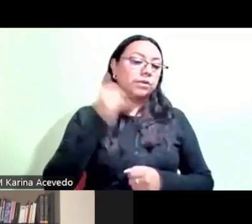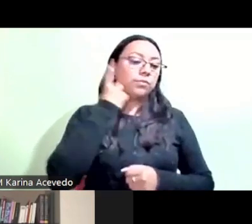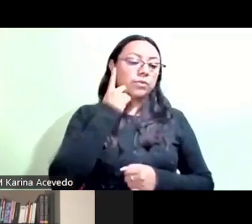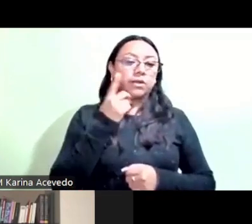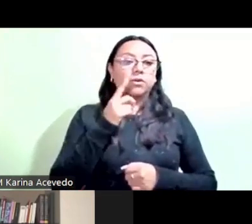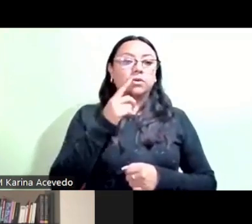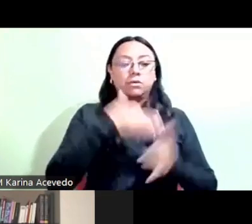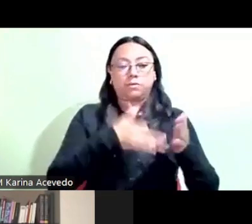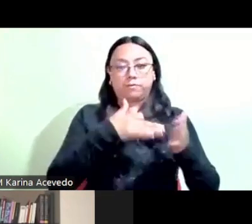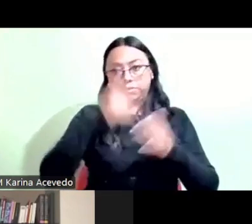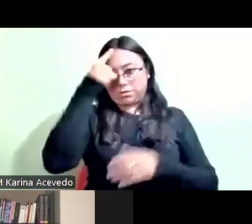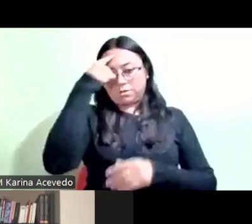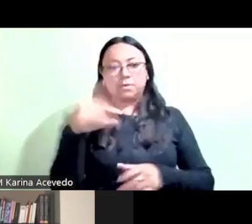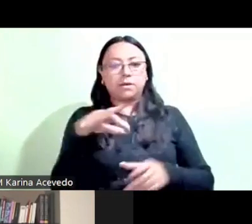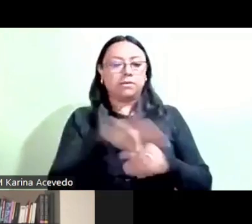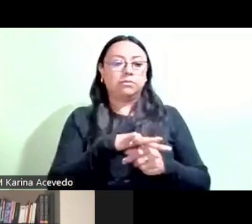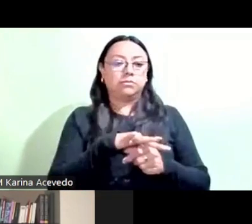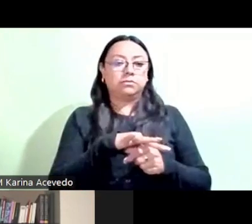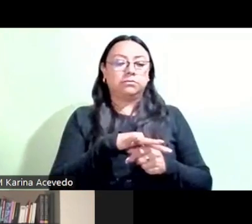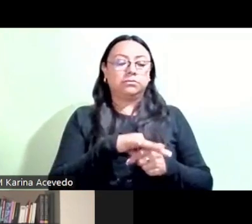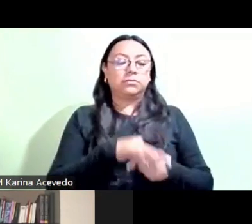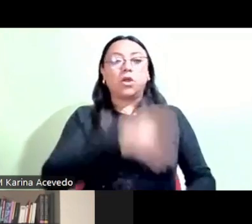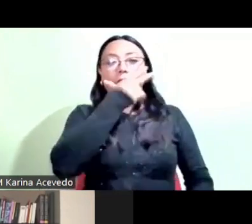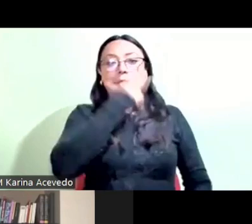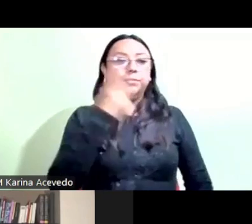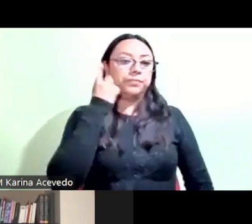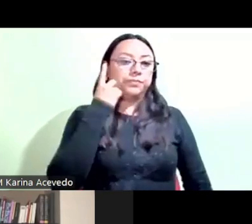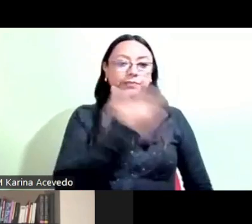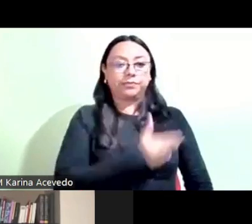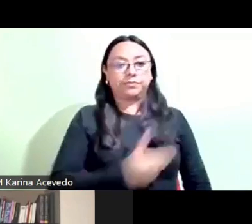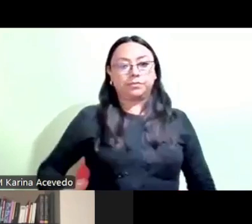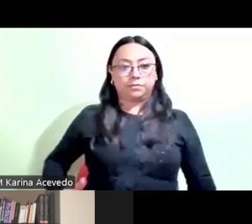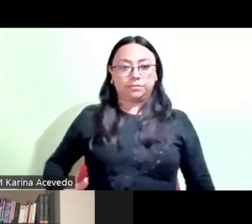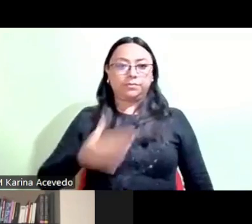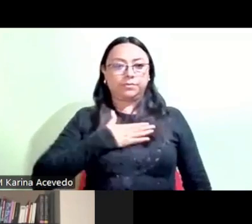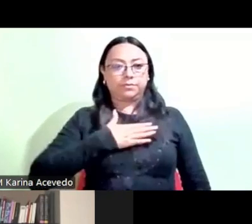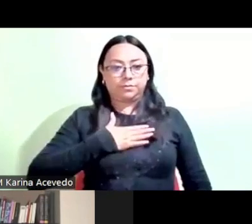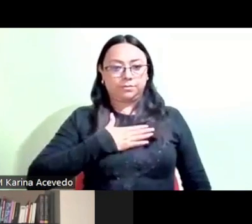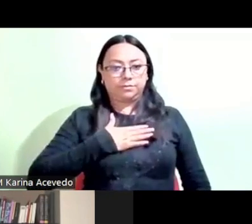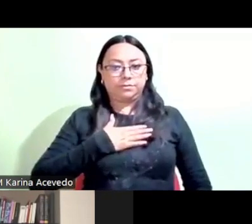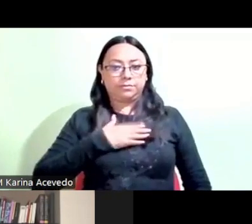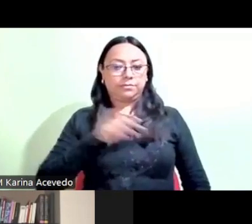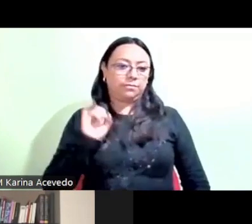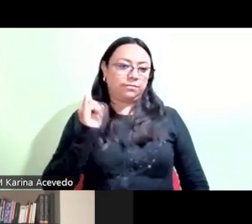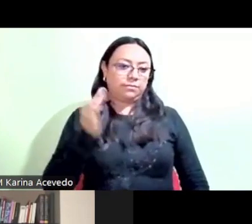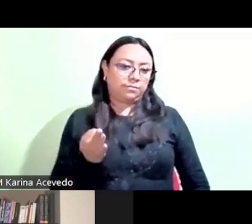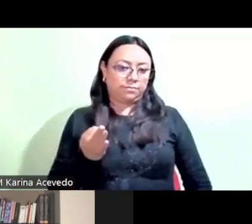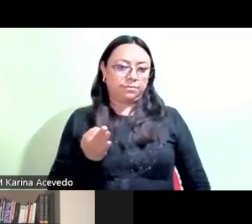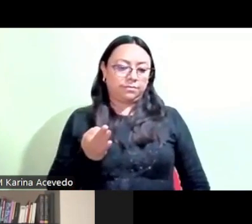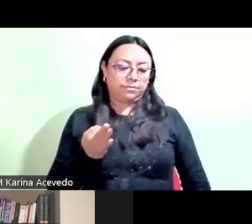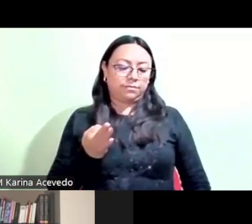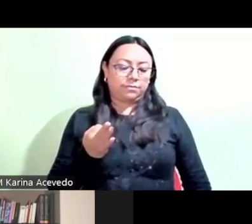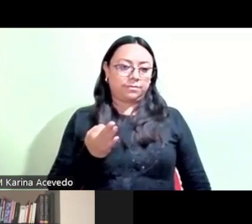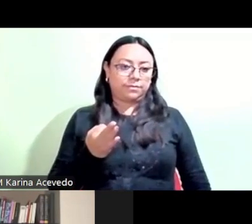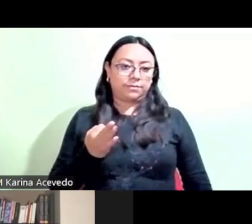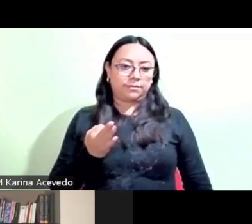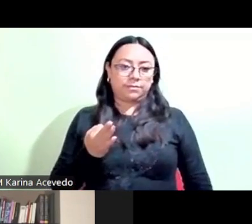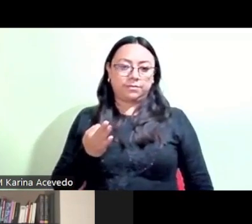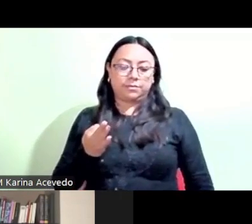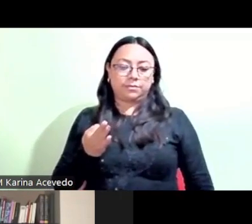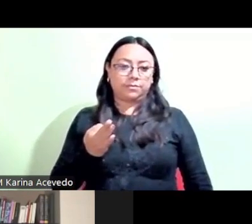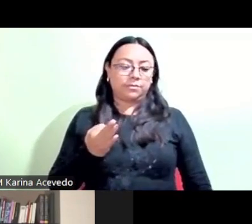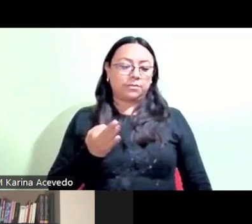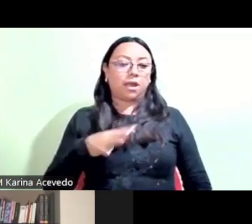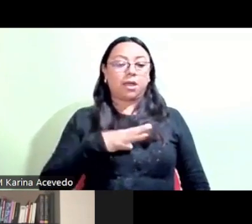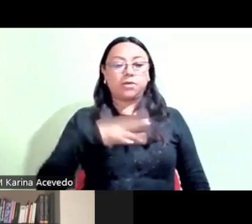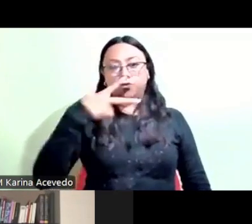su voto? Diputado presidente, con el voto de un servidor, son Carlos Mirón en pro, son 8 votos